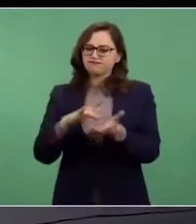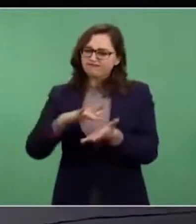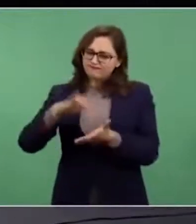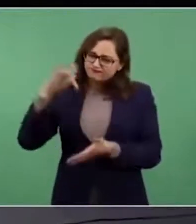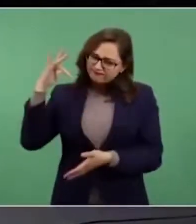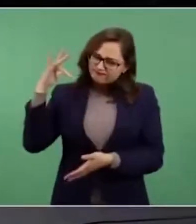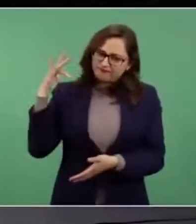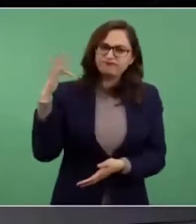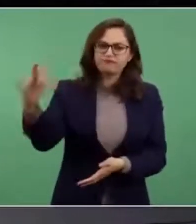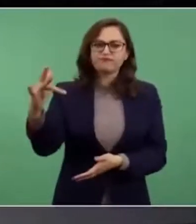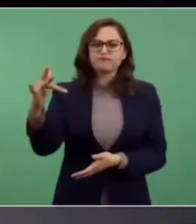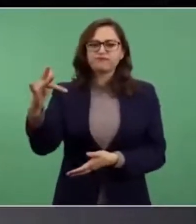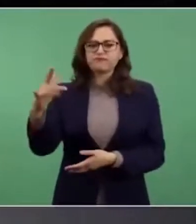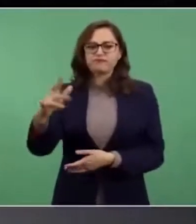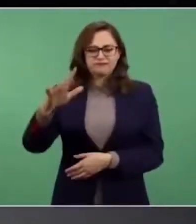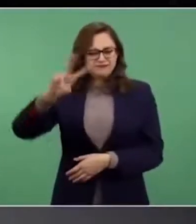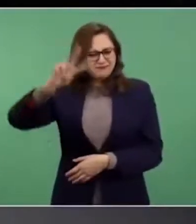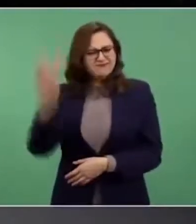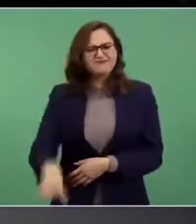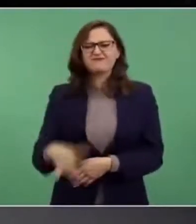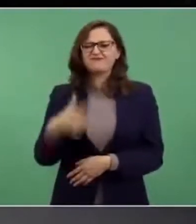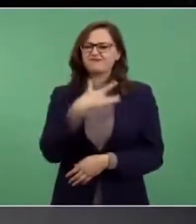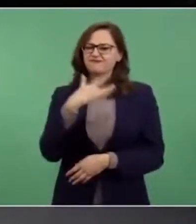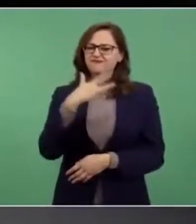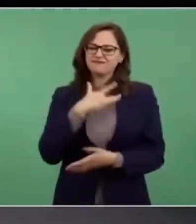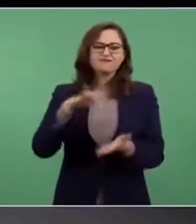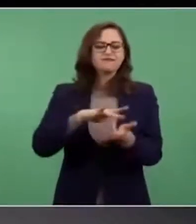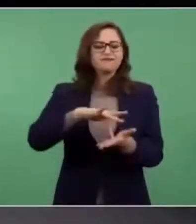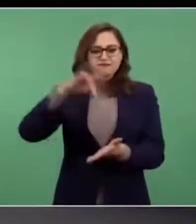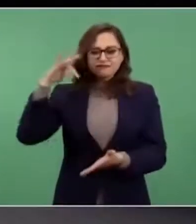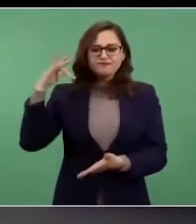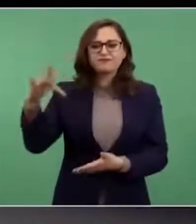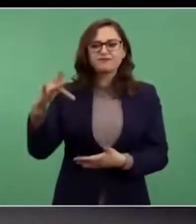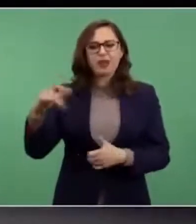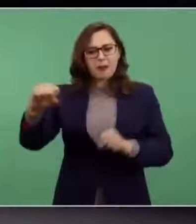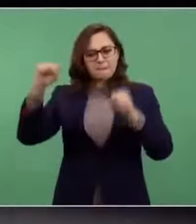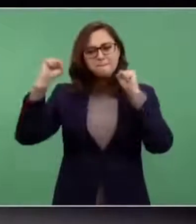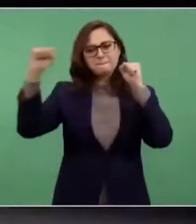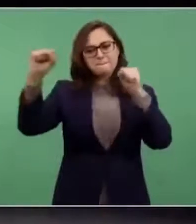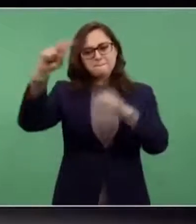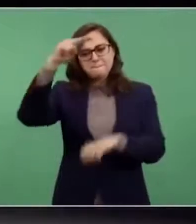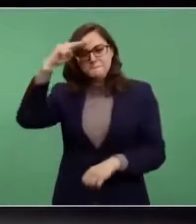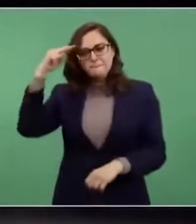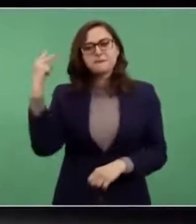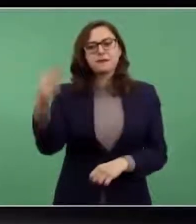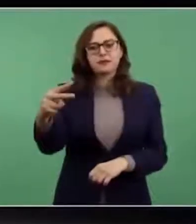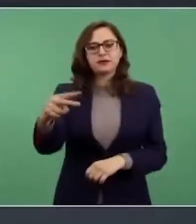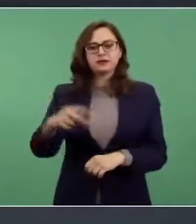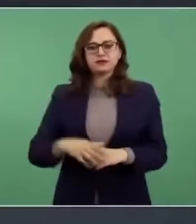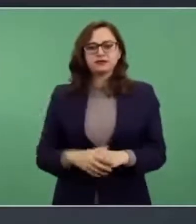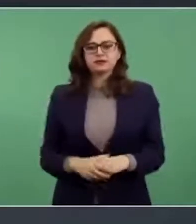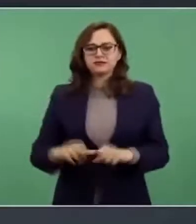Gracias de todo corazón. ¡Que viva México!